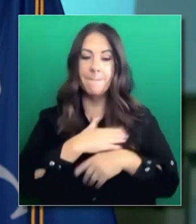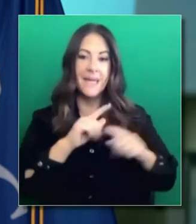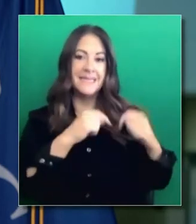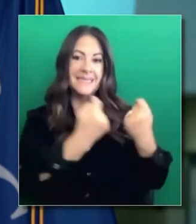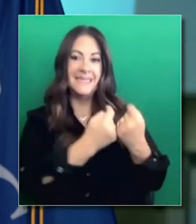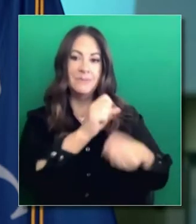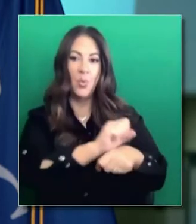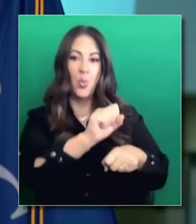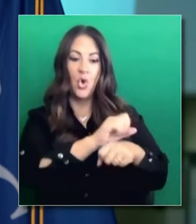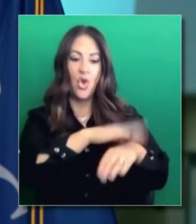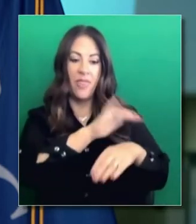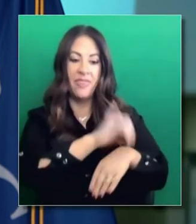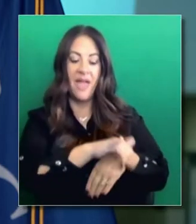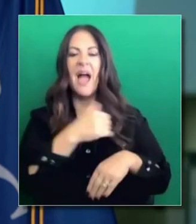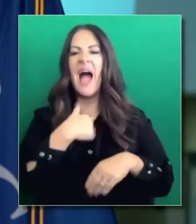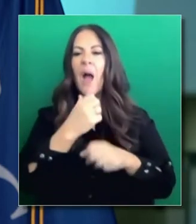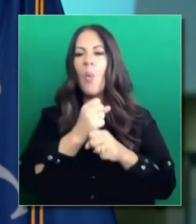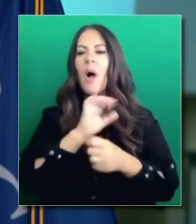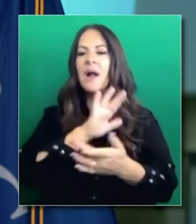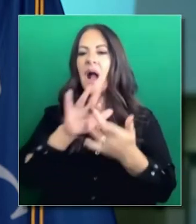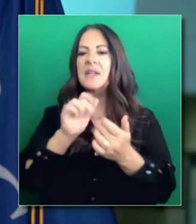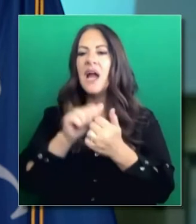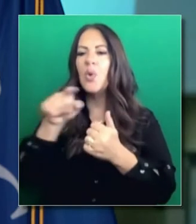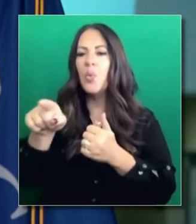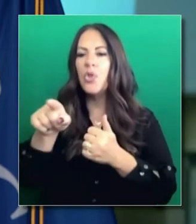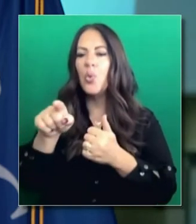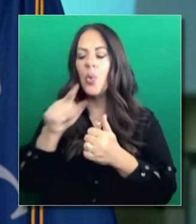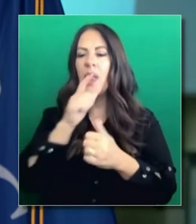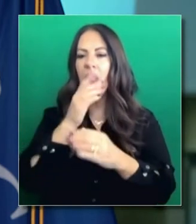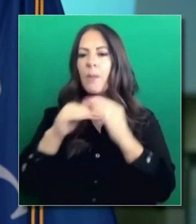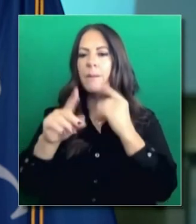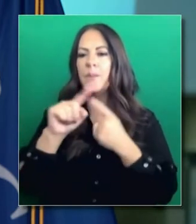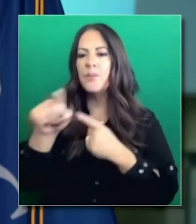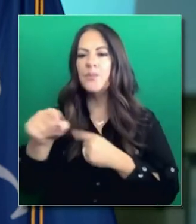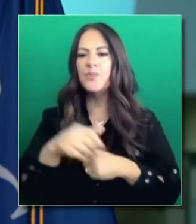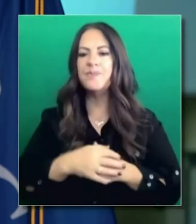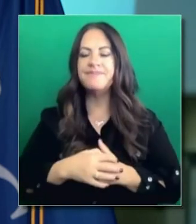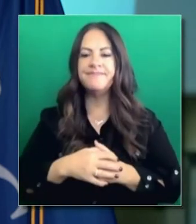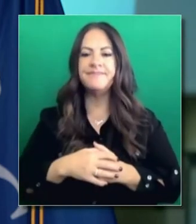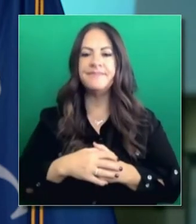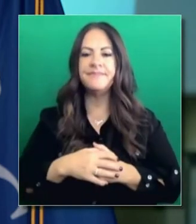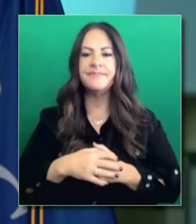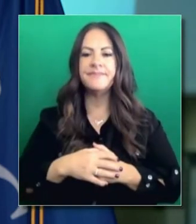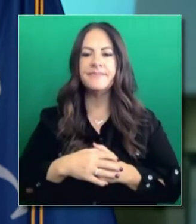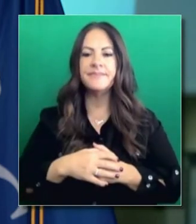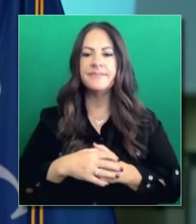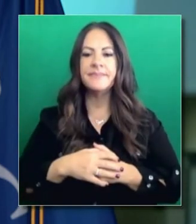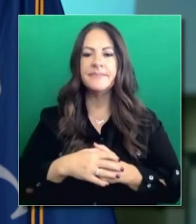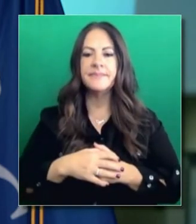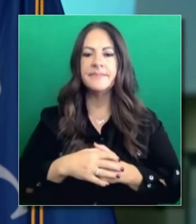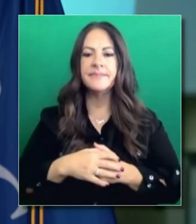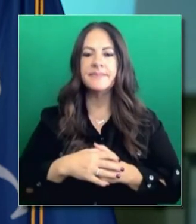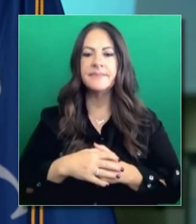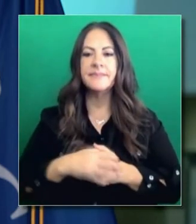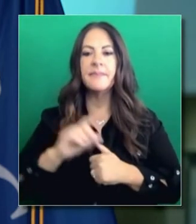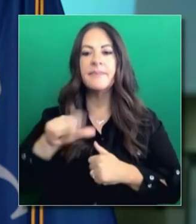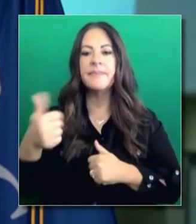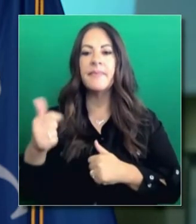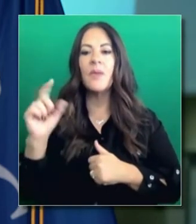trabajando actualmente para actualizar esta información, y muy pronto la difundiremos.